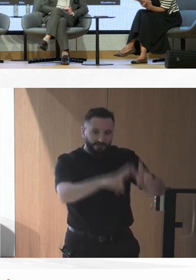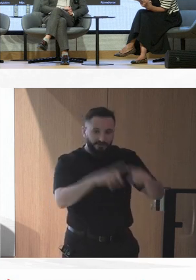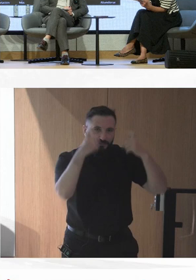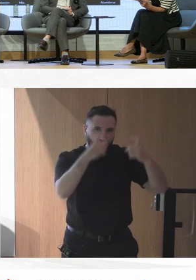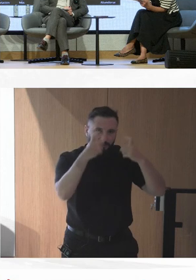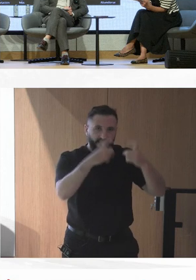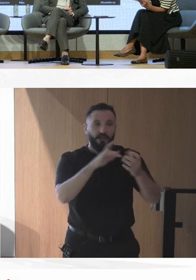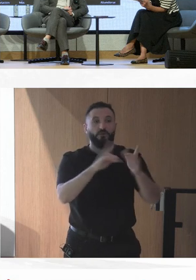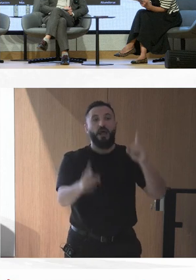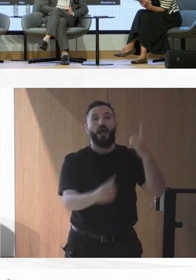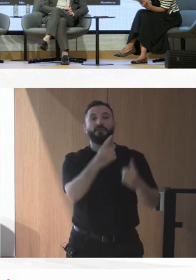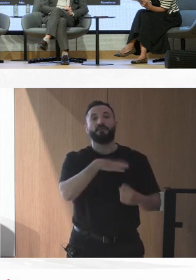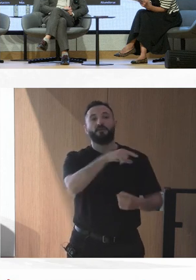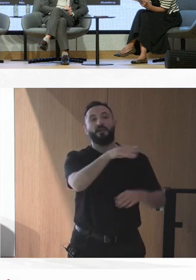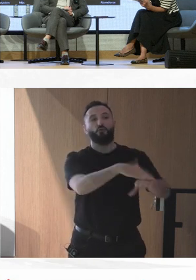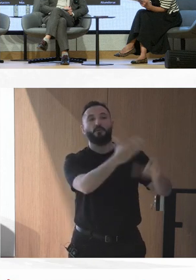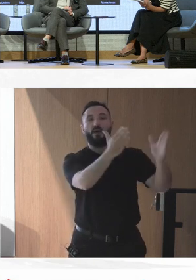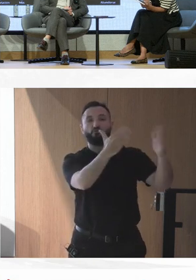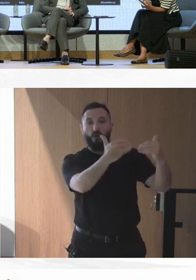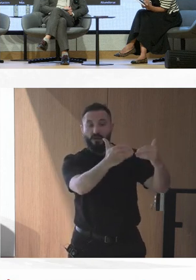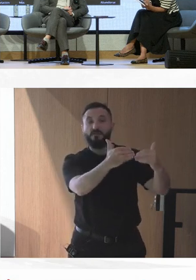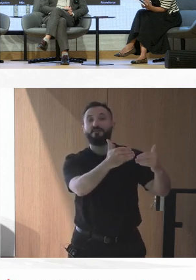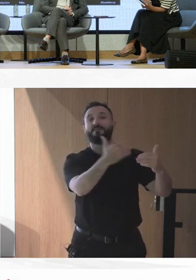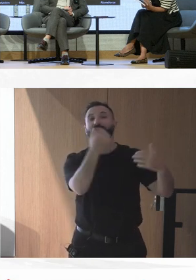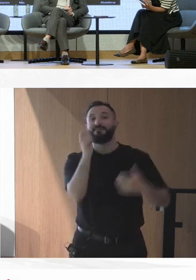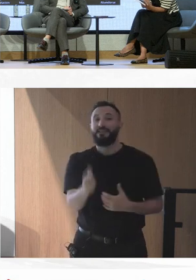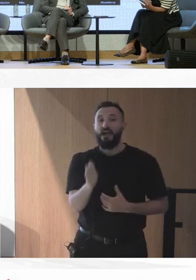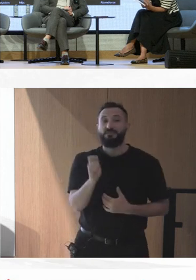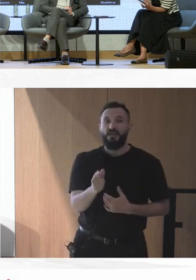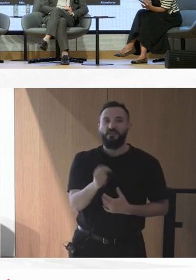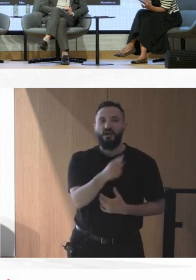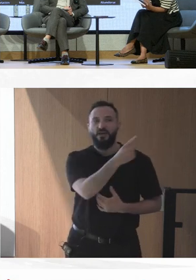inocentes o no culpables, a menudo son objeto